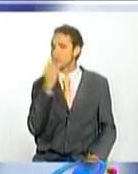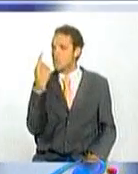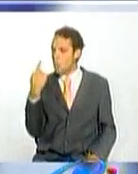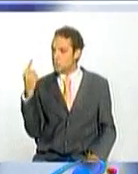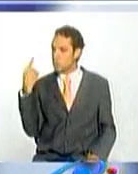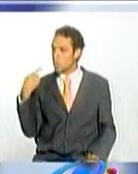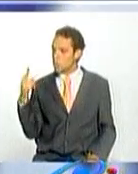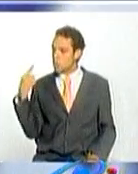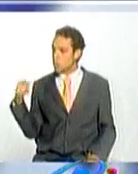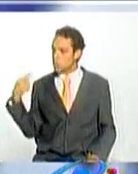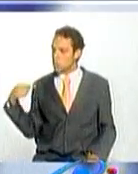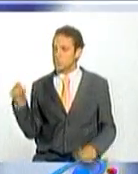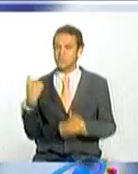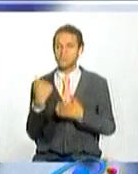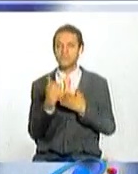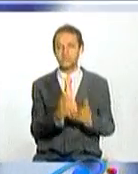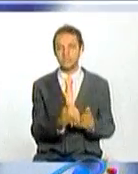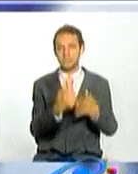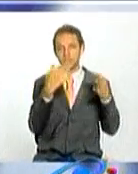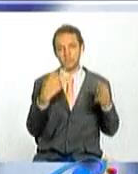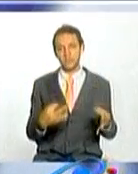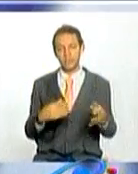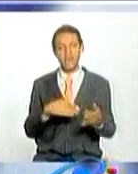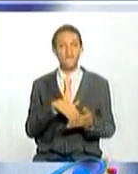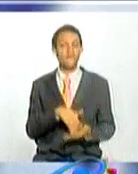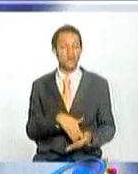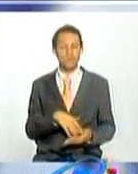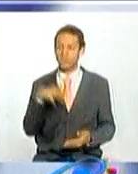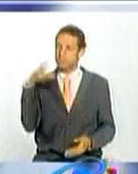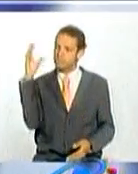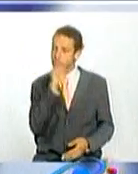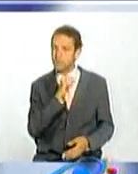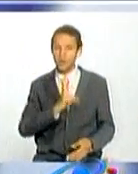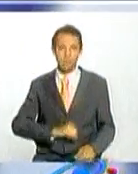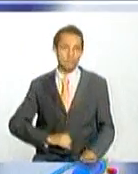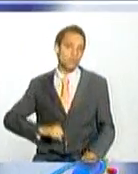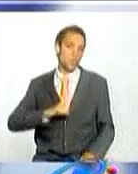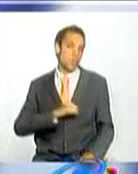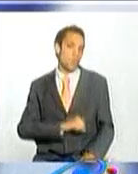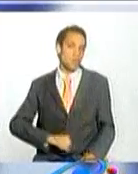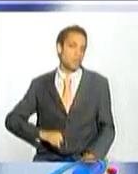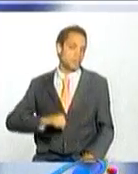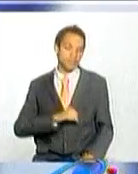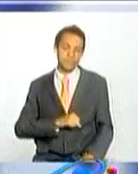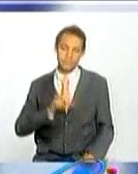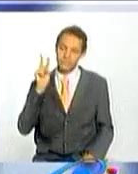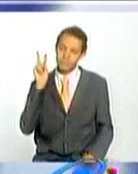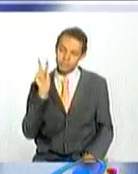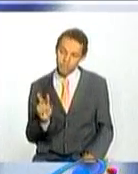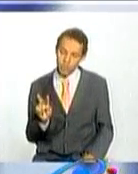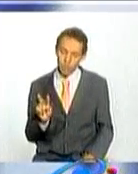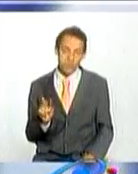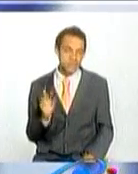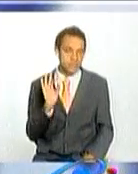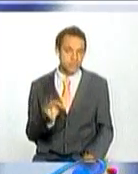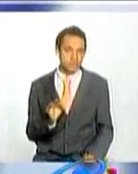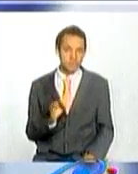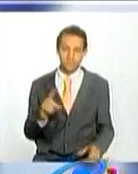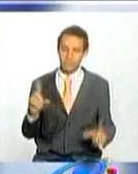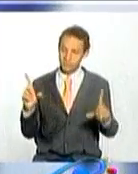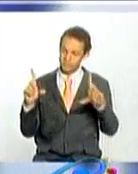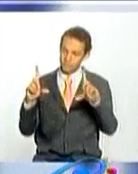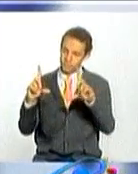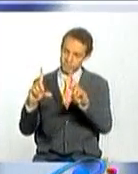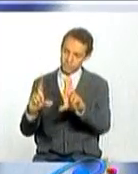lo que acaba de decir el doctor Mauricio. Confirmémosla. ¿Y cómo me doy cuenta? Mirándola, es una ecografía. Ya sé que eran